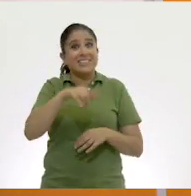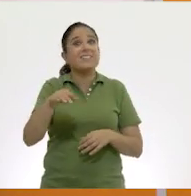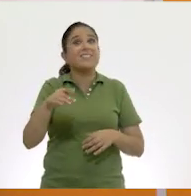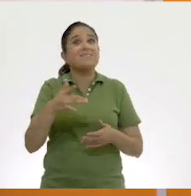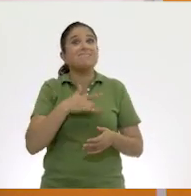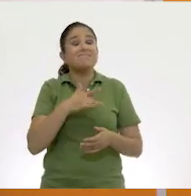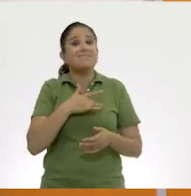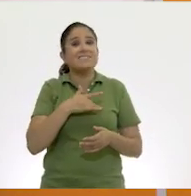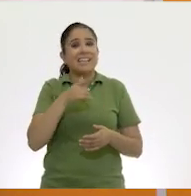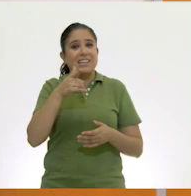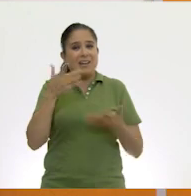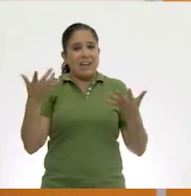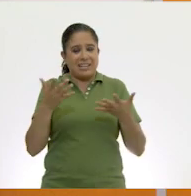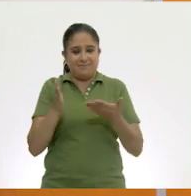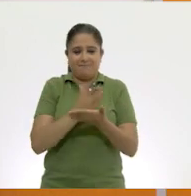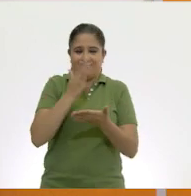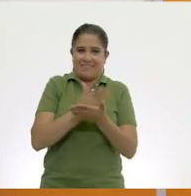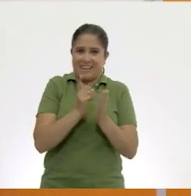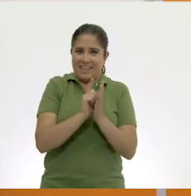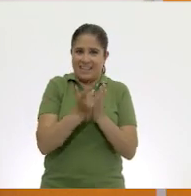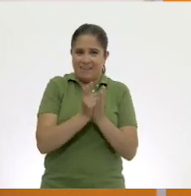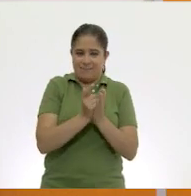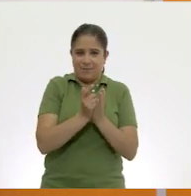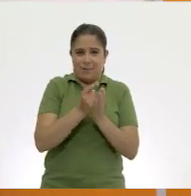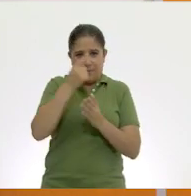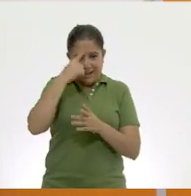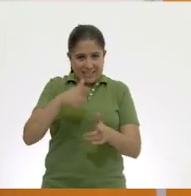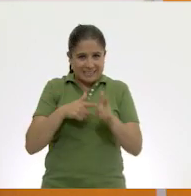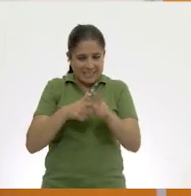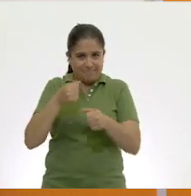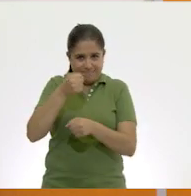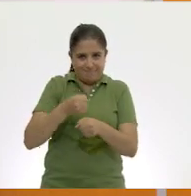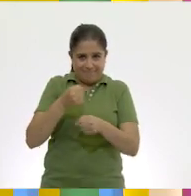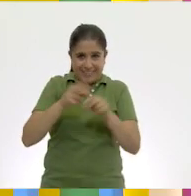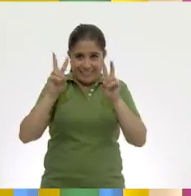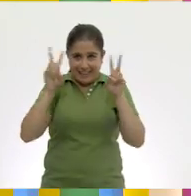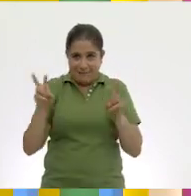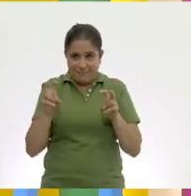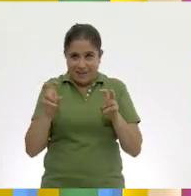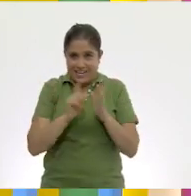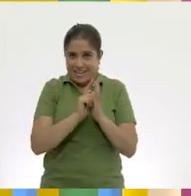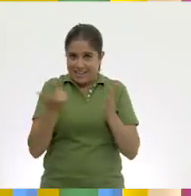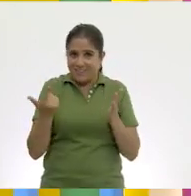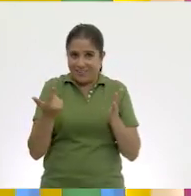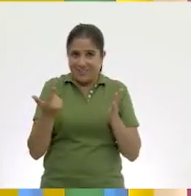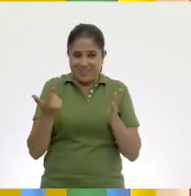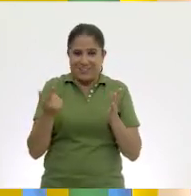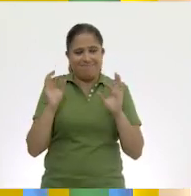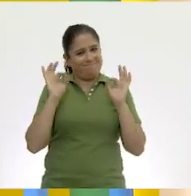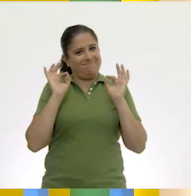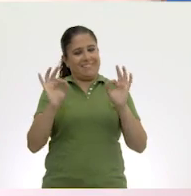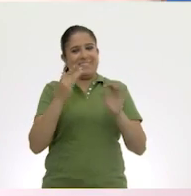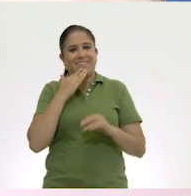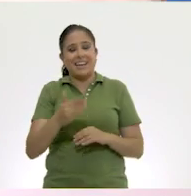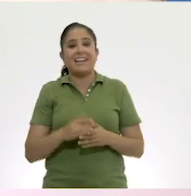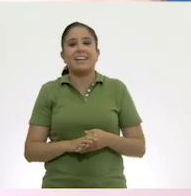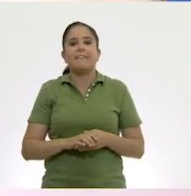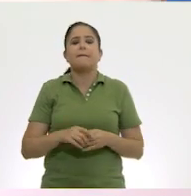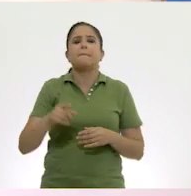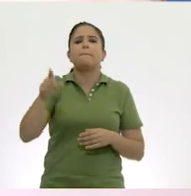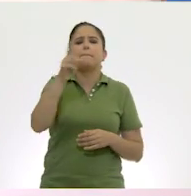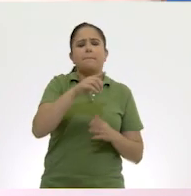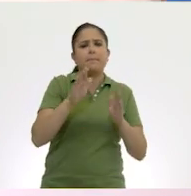si trabajamos en una página del libro para seguir practicando este tema te parece bien perfecto muy bien vamos a